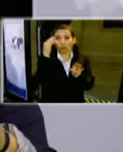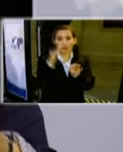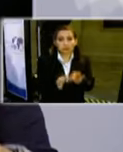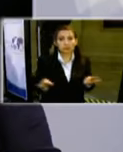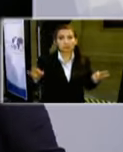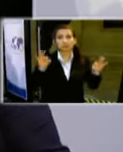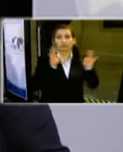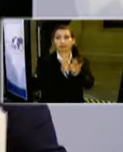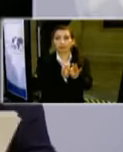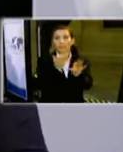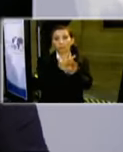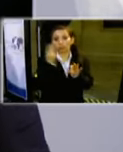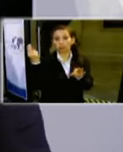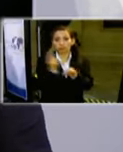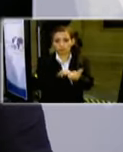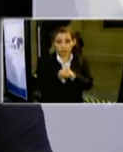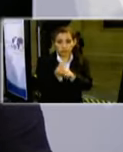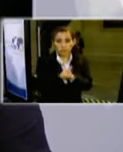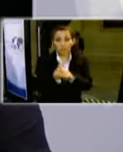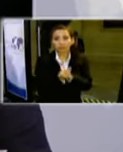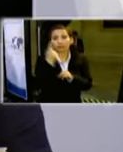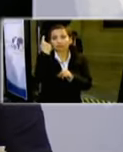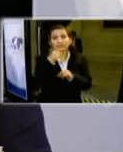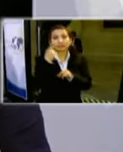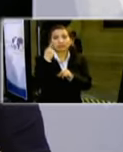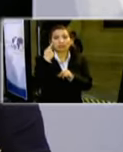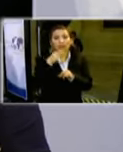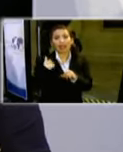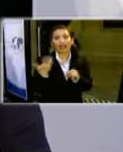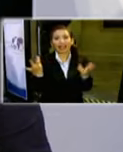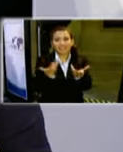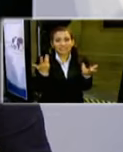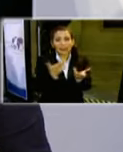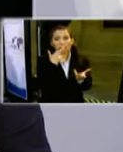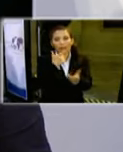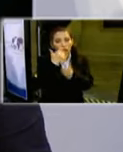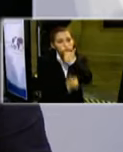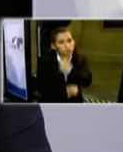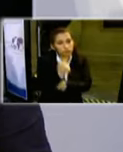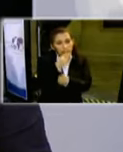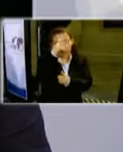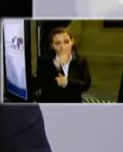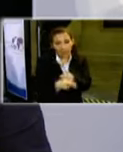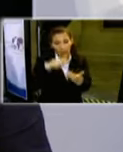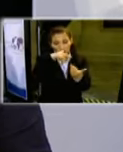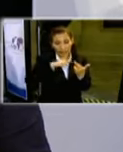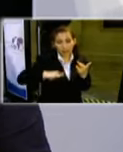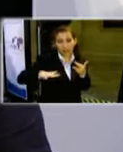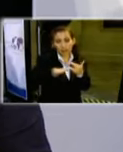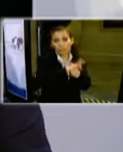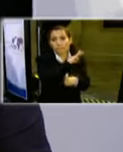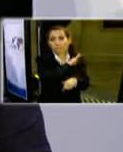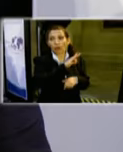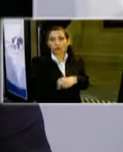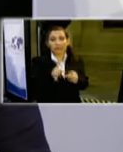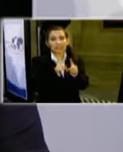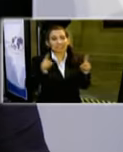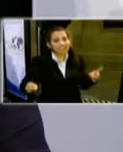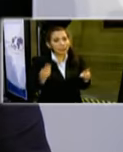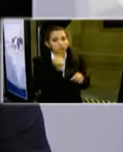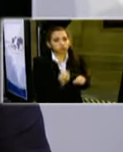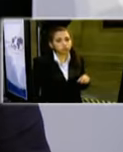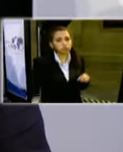importantes, muy necesarios para lograr una mejor competitividad de México en la región y poder desarrollar